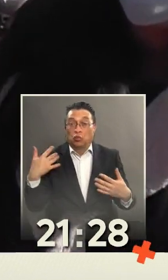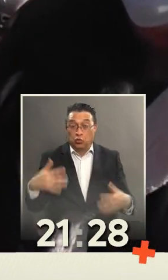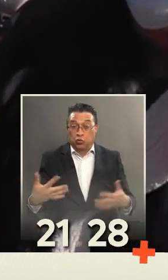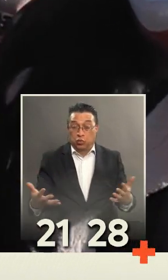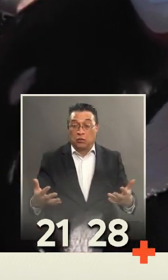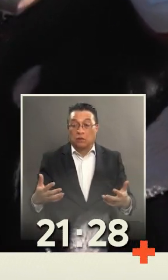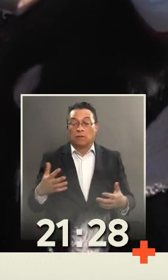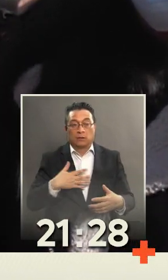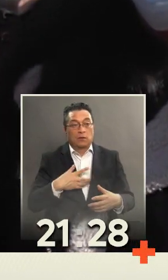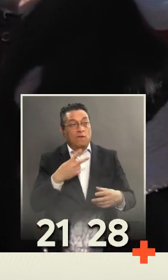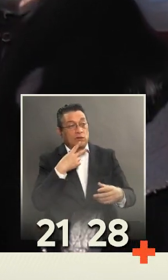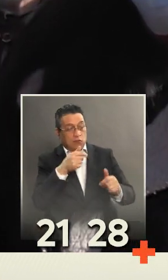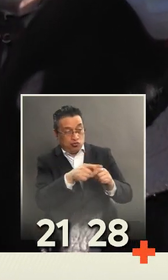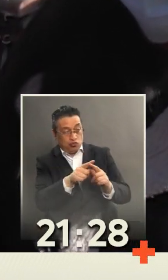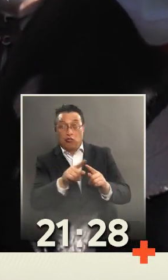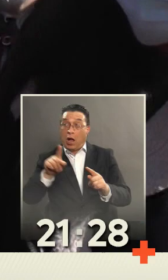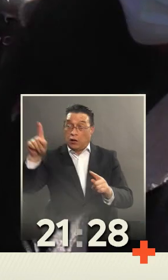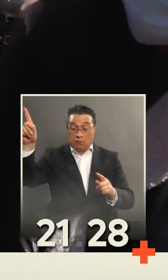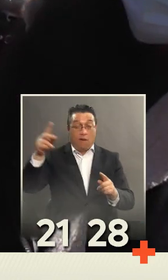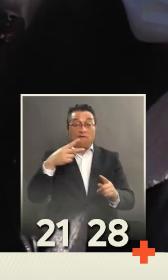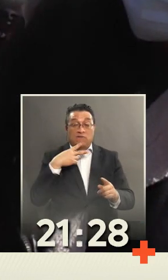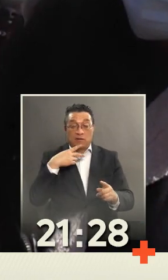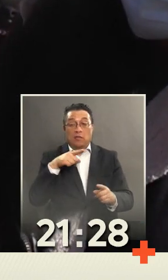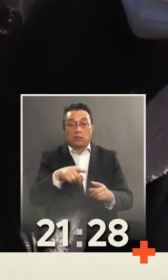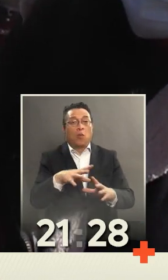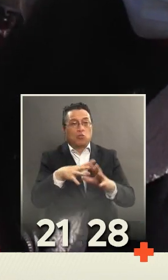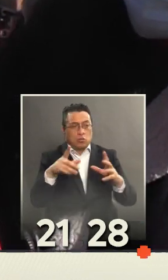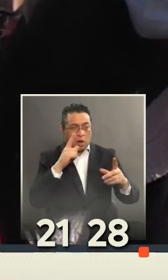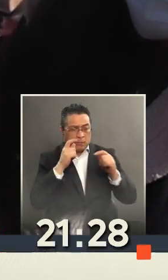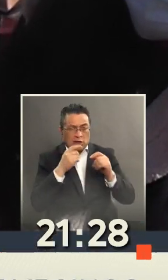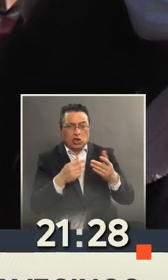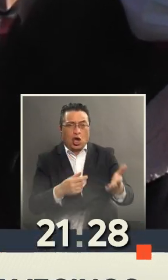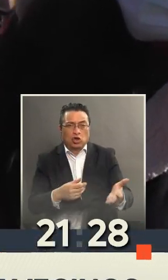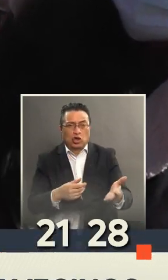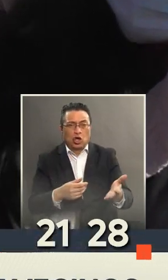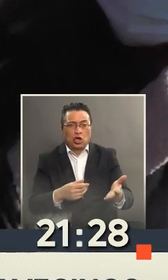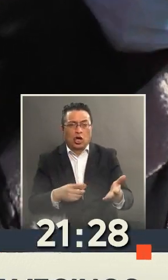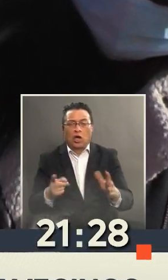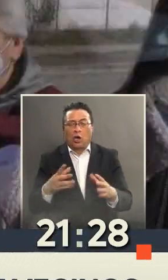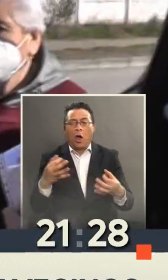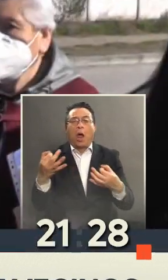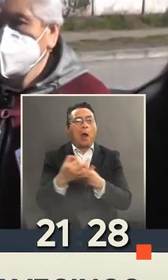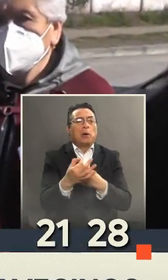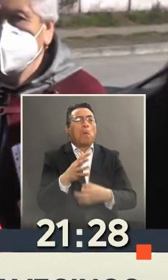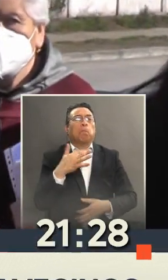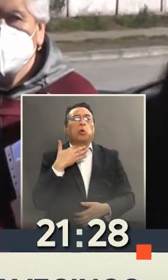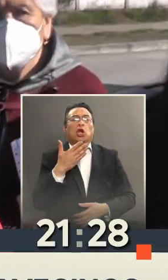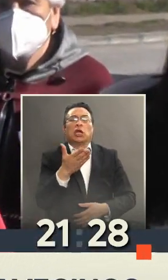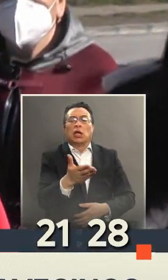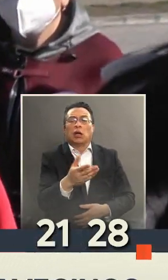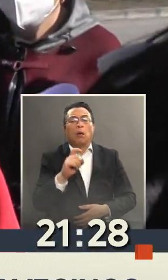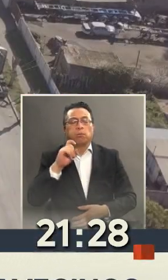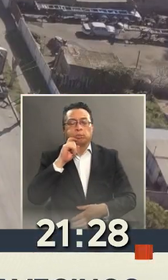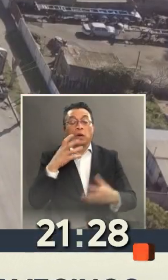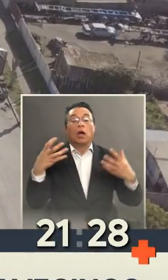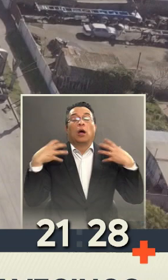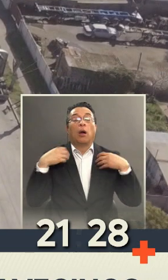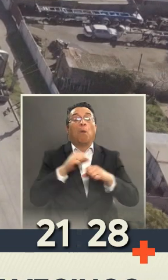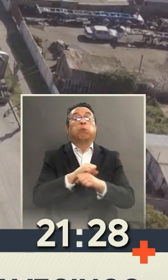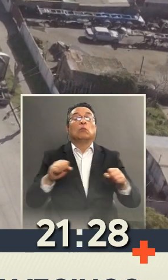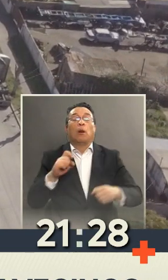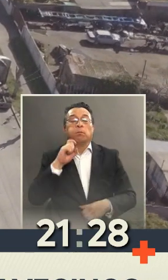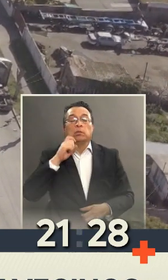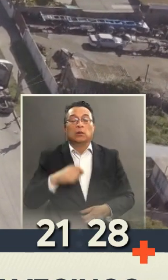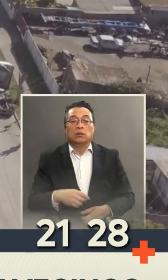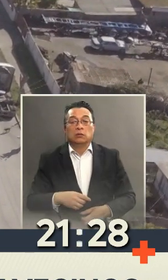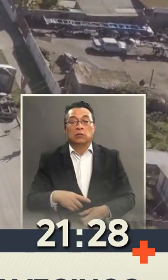vimos de aquí hacia arriba. Esto es altamente peligroso y no hay ninguna explicación por qué está aquí. ¿Quién se va a hacer responsable si explotamos? Hay una